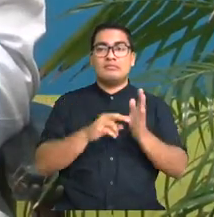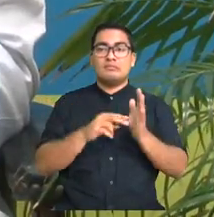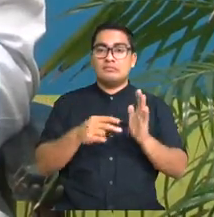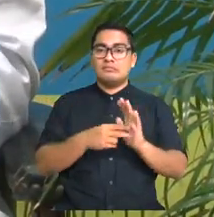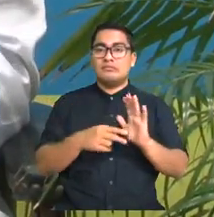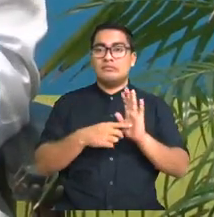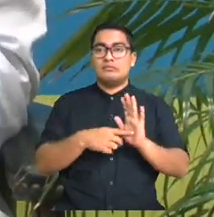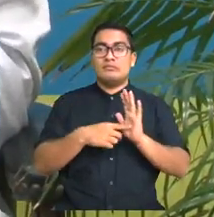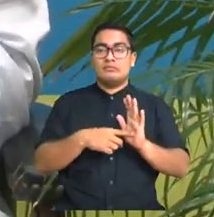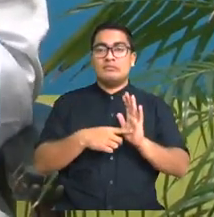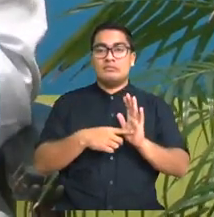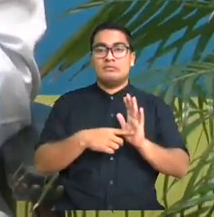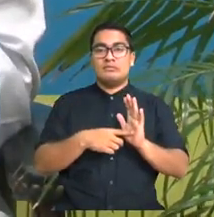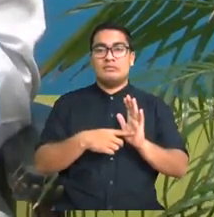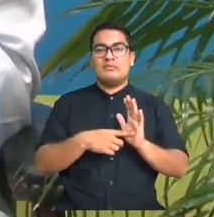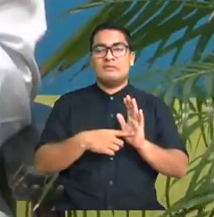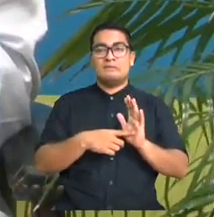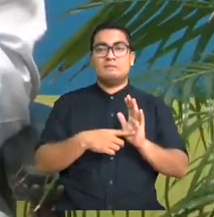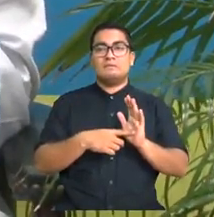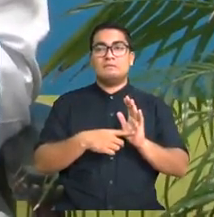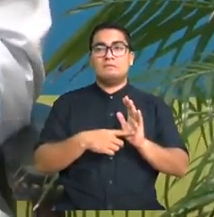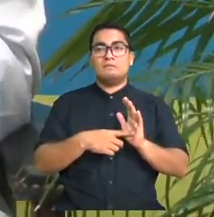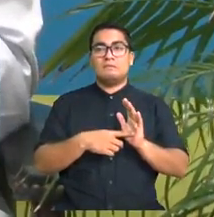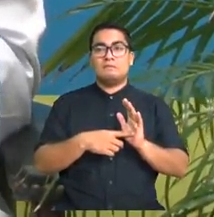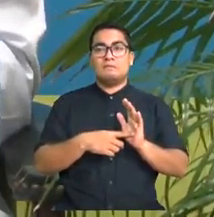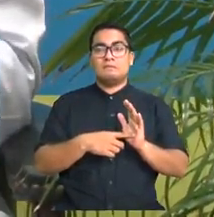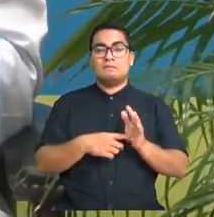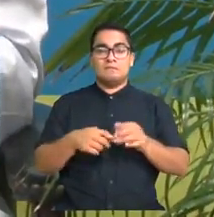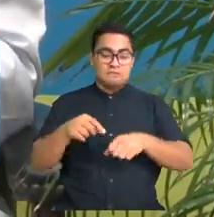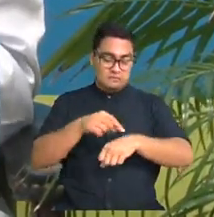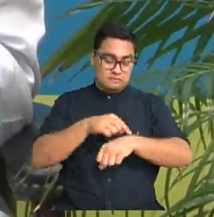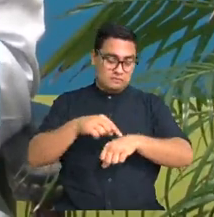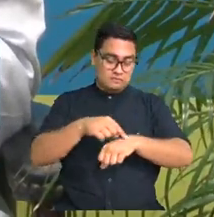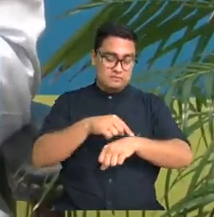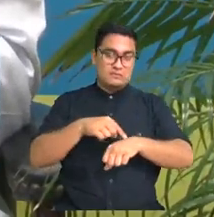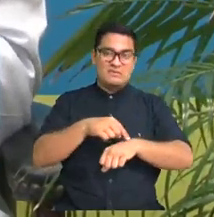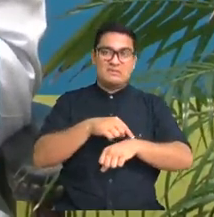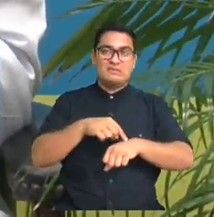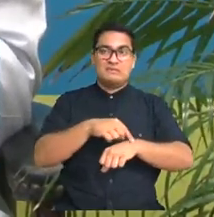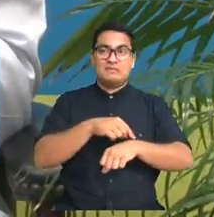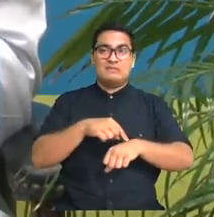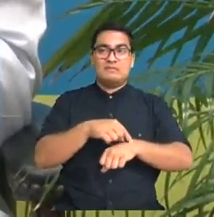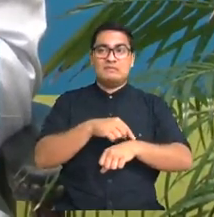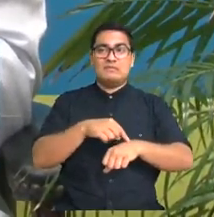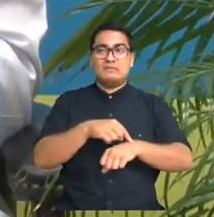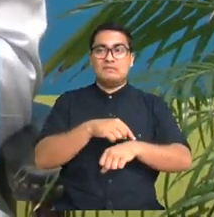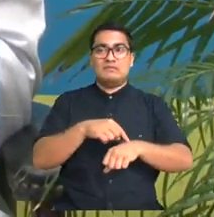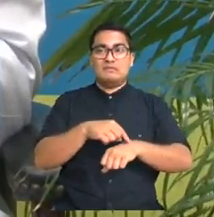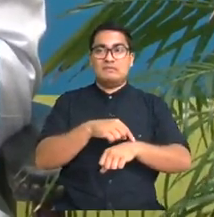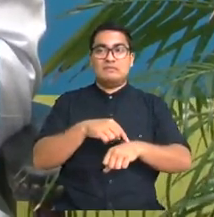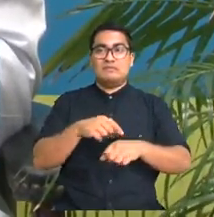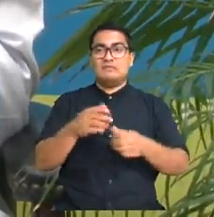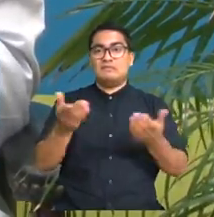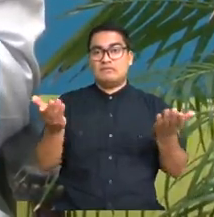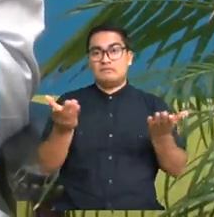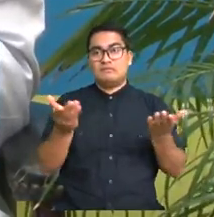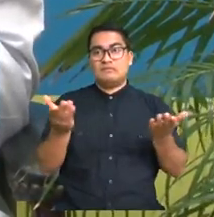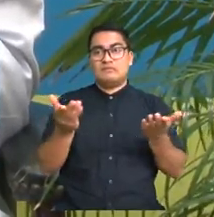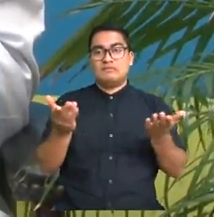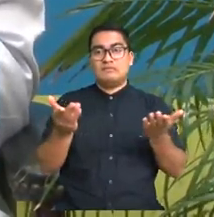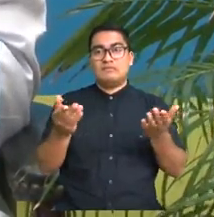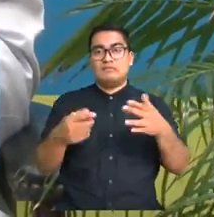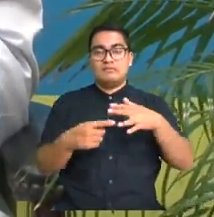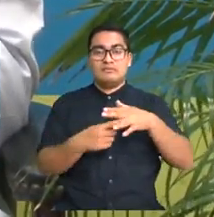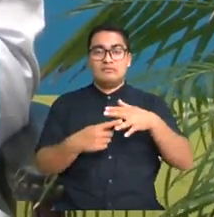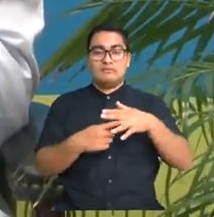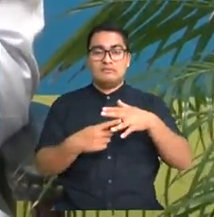la pityriasis versicolor, que son manchas, se miran como manchas, y es la presencia de un hongo